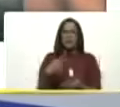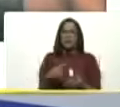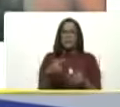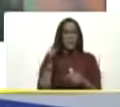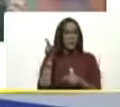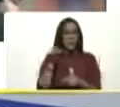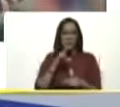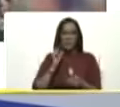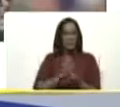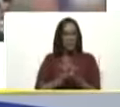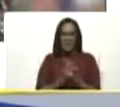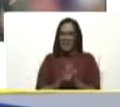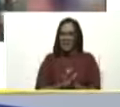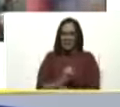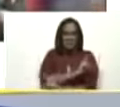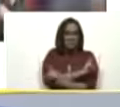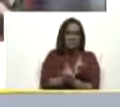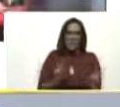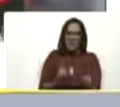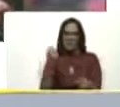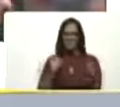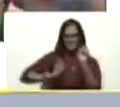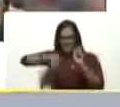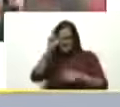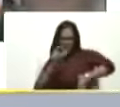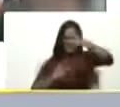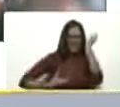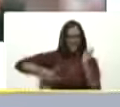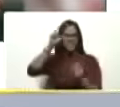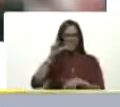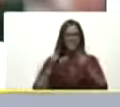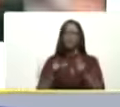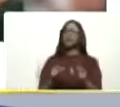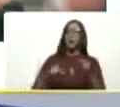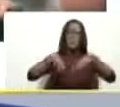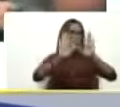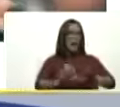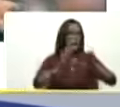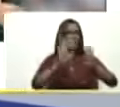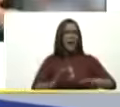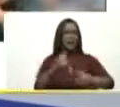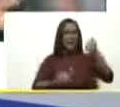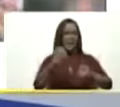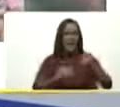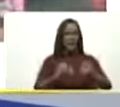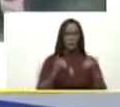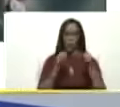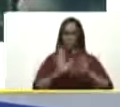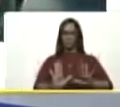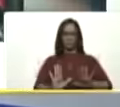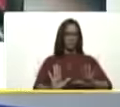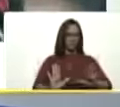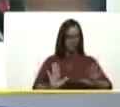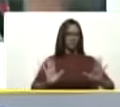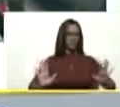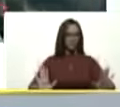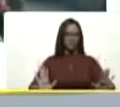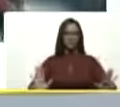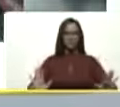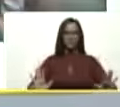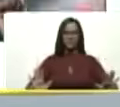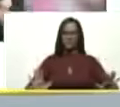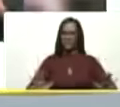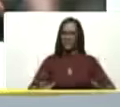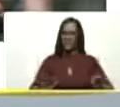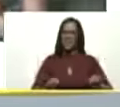no estaba quieta, ella estaba abajo pataleando. Y yo dije, paren el carro, párense. Todo el mundo se paró disciplinadamente